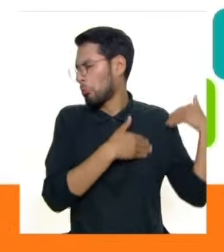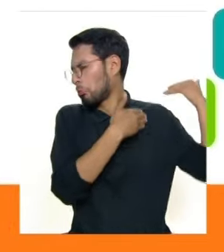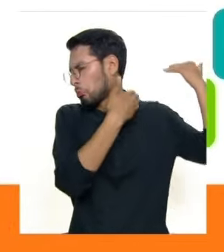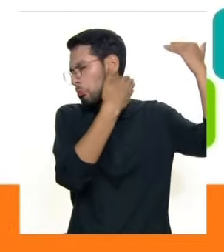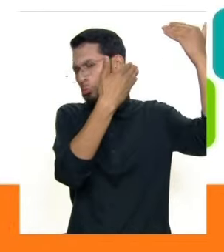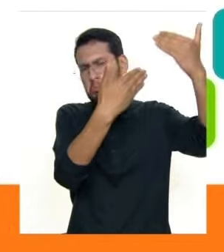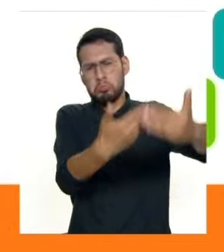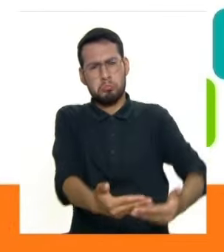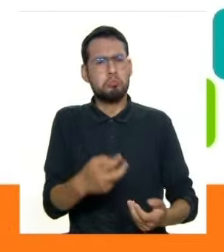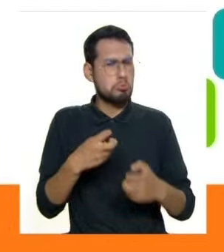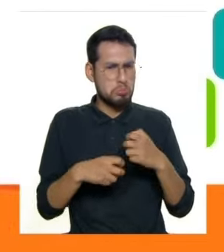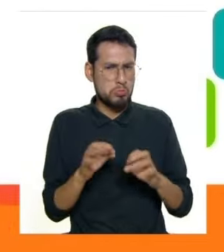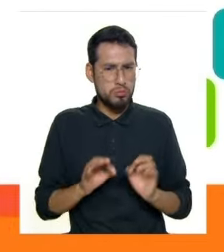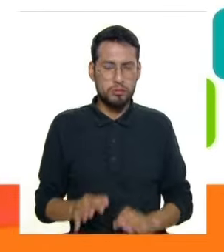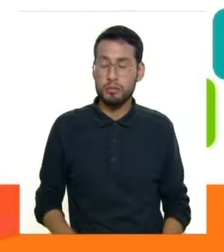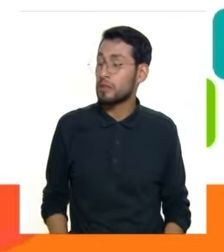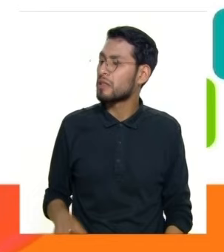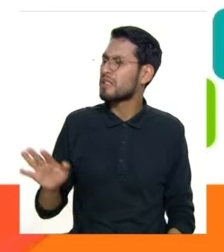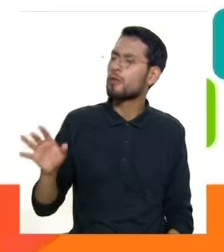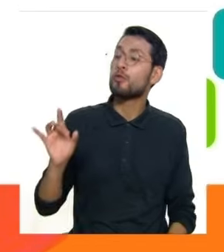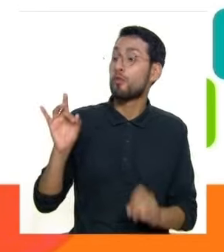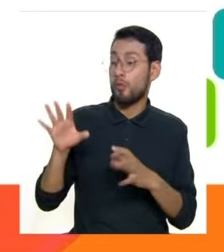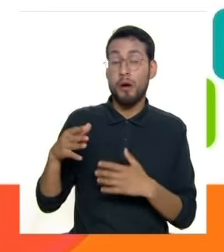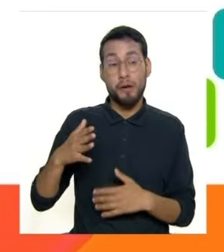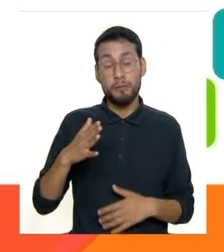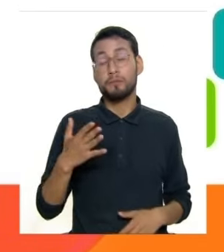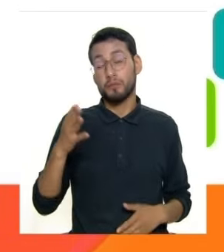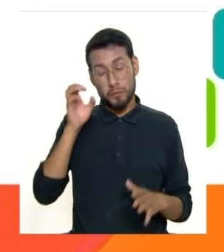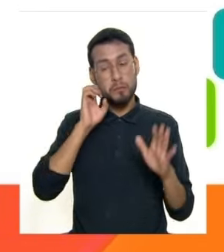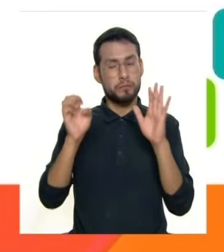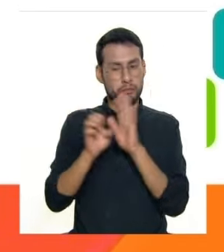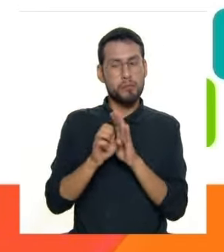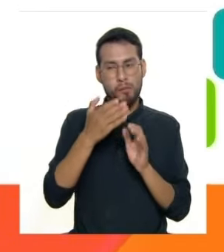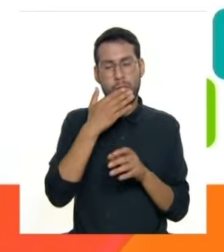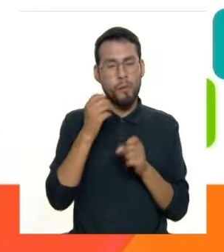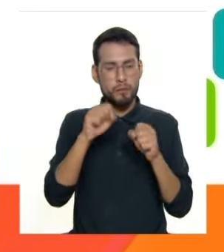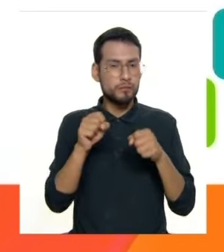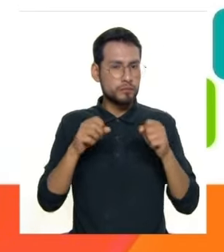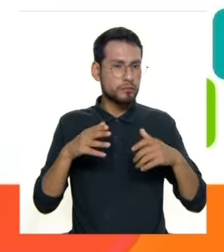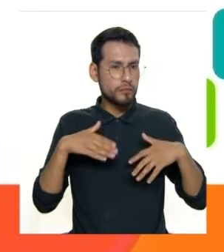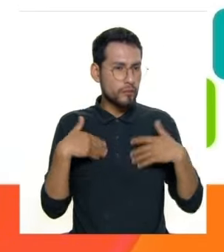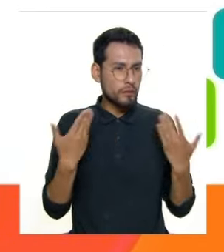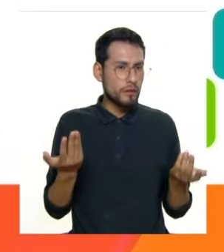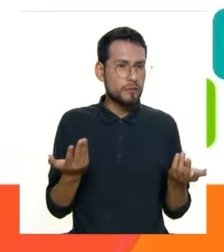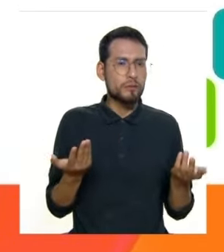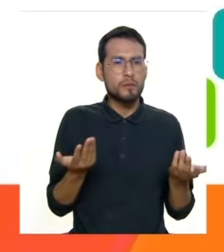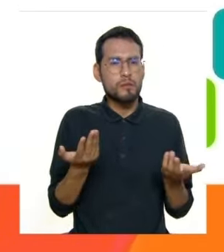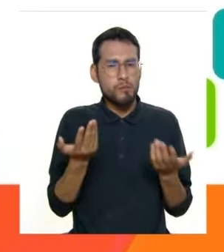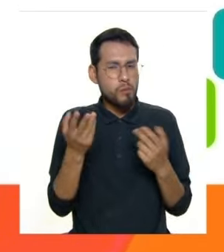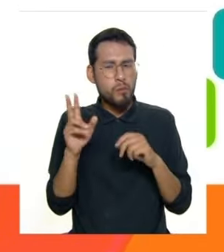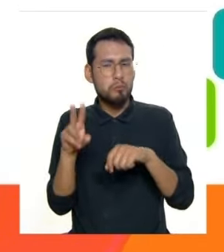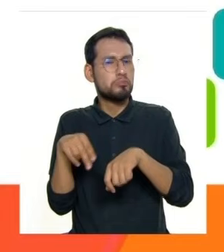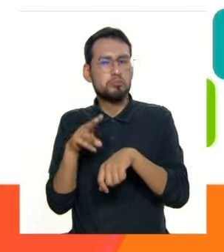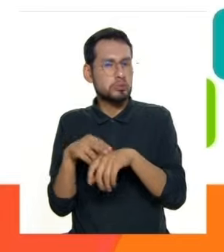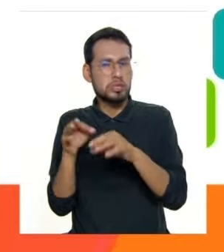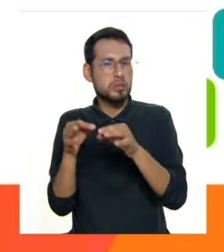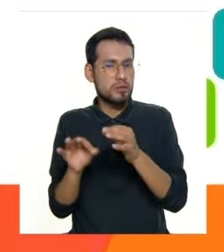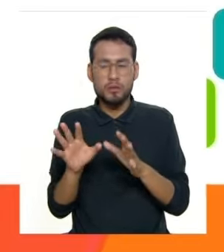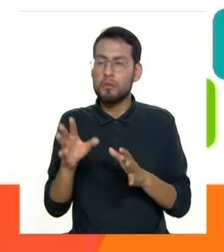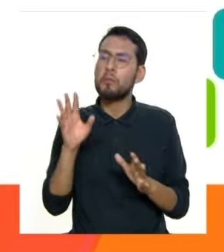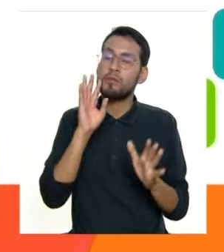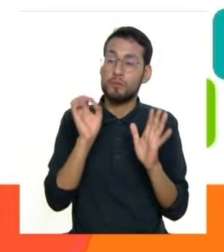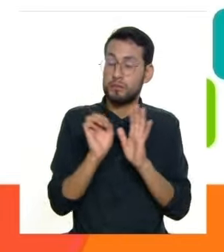claro. ningún problema. Ahora, ¿no? ahora ¿qué sucede? Yo siempre me voy a los ejemplos un poco más comunes de repente. ¿Qué